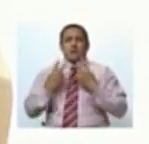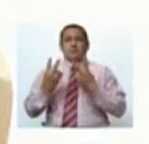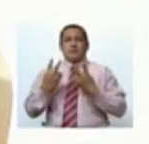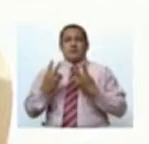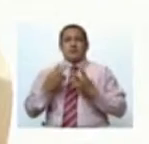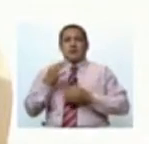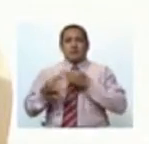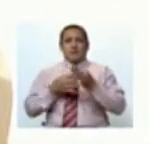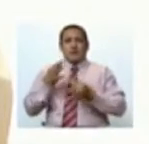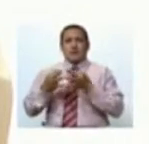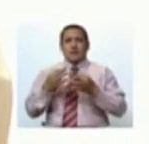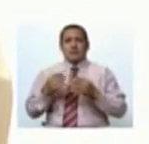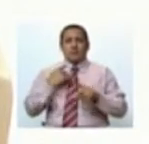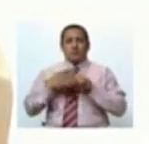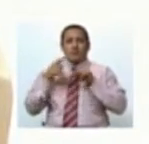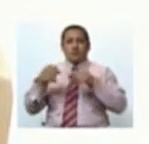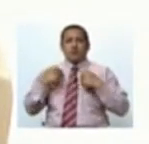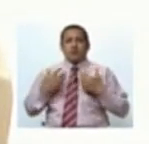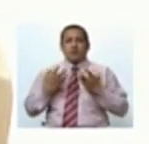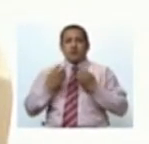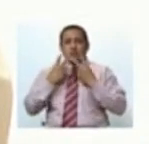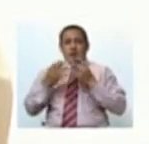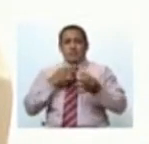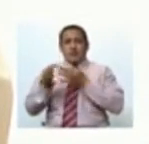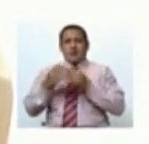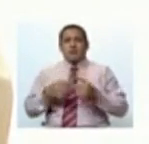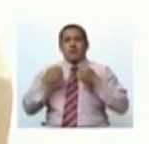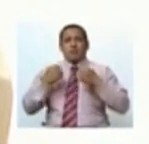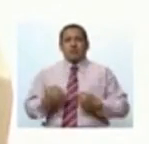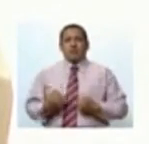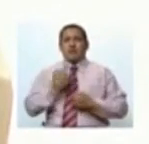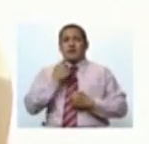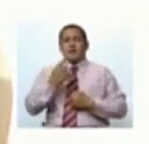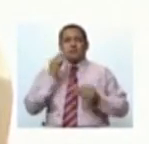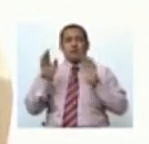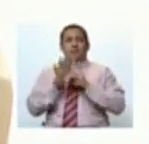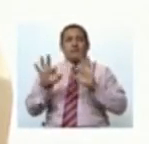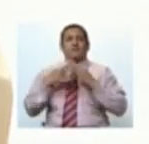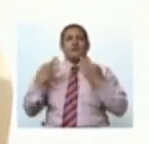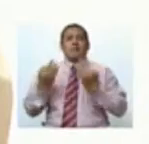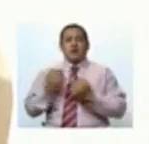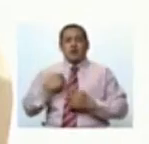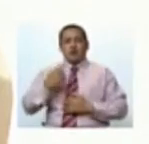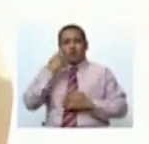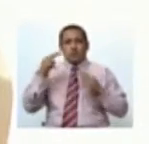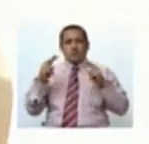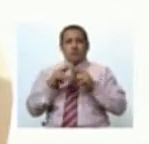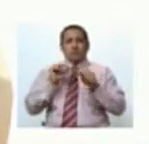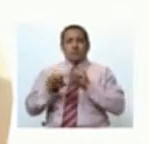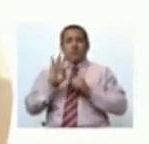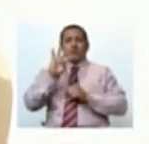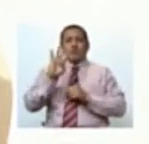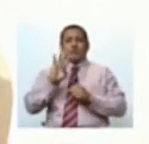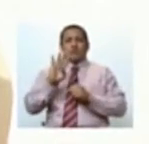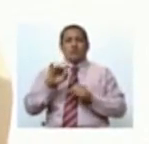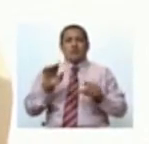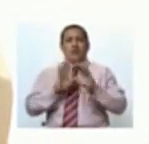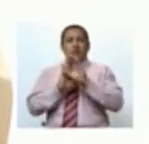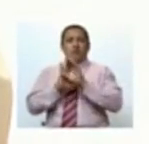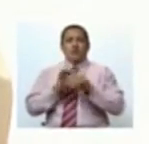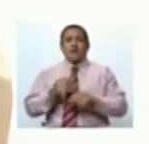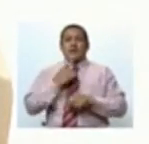caso de... por eso mi posición es que el bien familia reconocido en el artículo 4 del Código